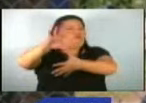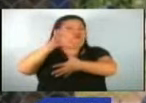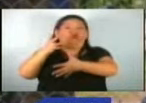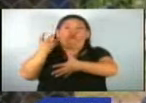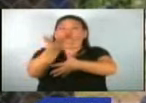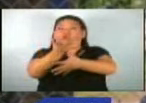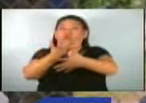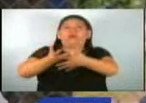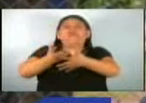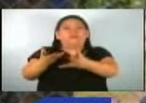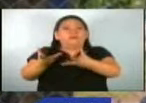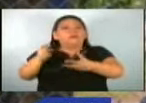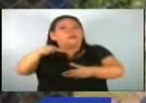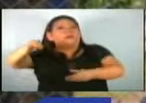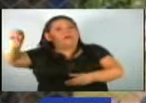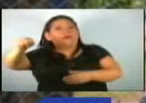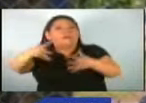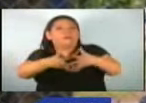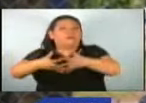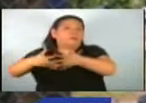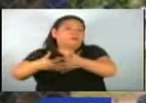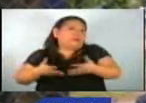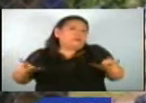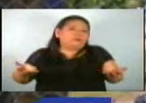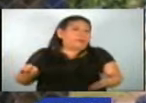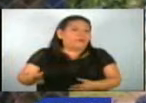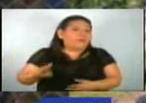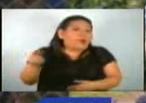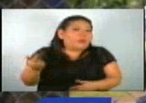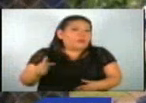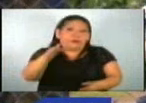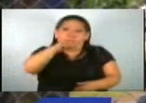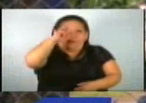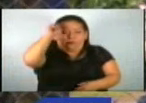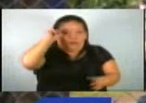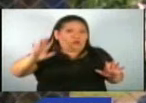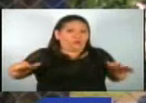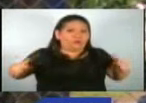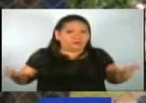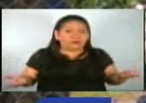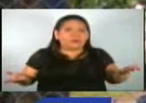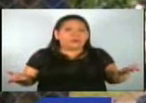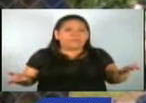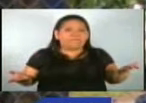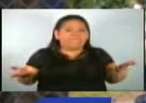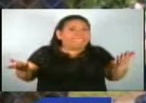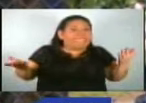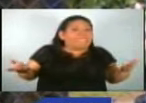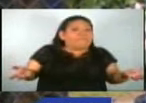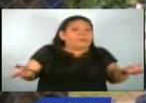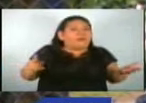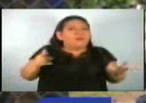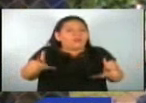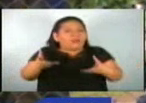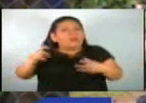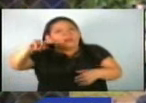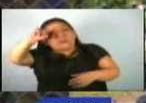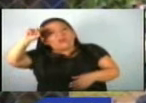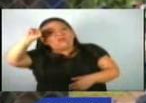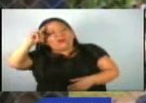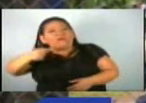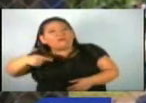cientos que inmigran para los Estados Unidos. No es fácil, no hay fuente de trabajo. Ellos van en busca de trabajo a los